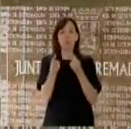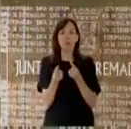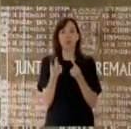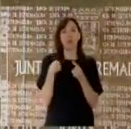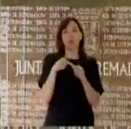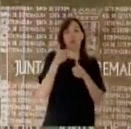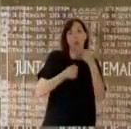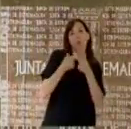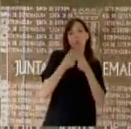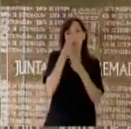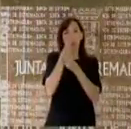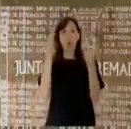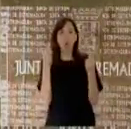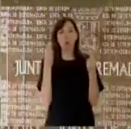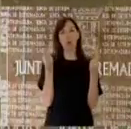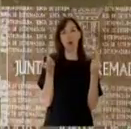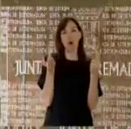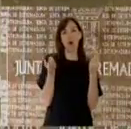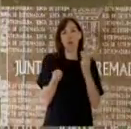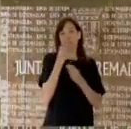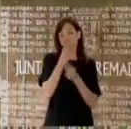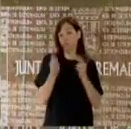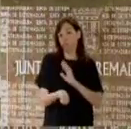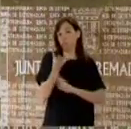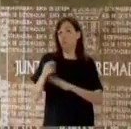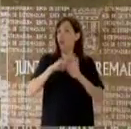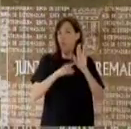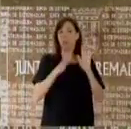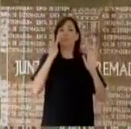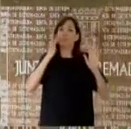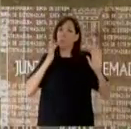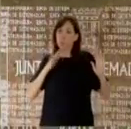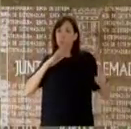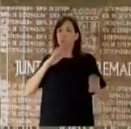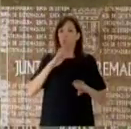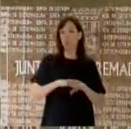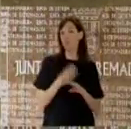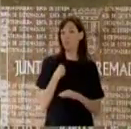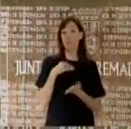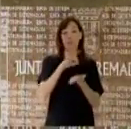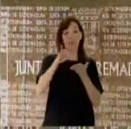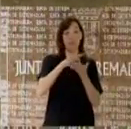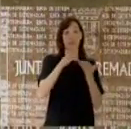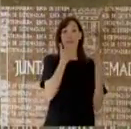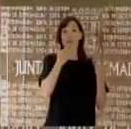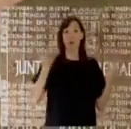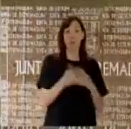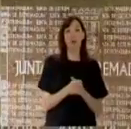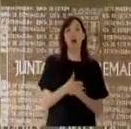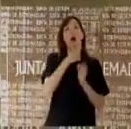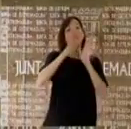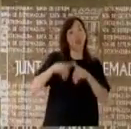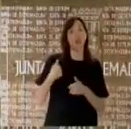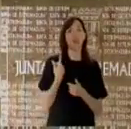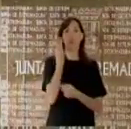público y toda su tramitación administrativa de acuerdo a las leyes para contratar servicios como este, que finalmente van a ser impartidos los dos, tanto el lenguaje